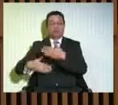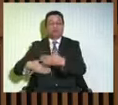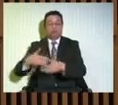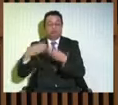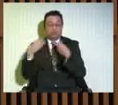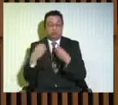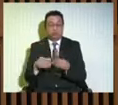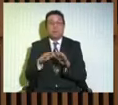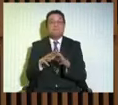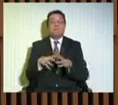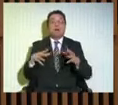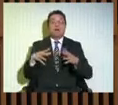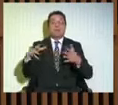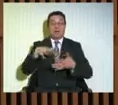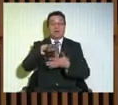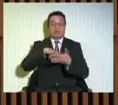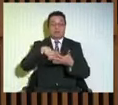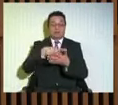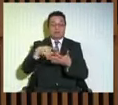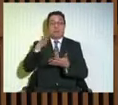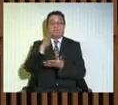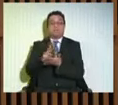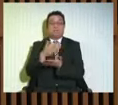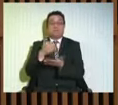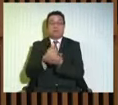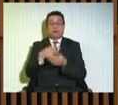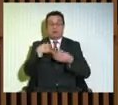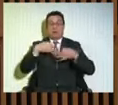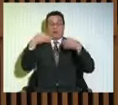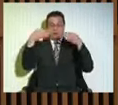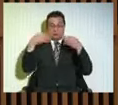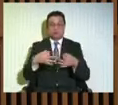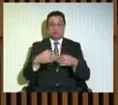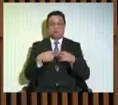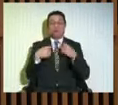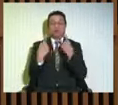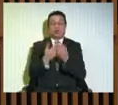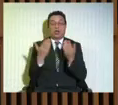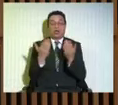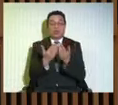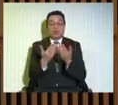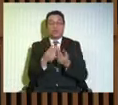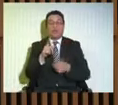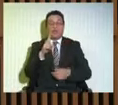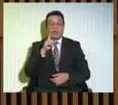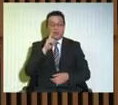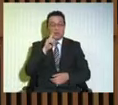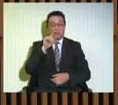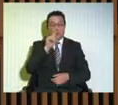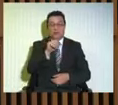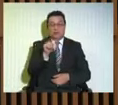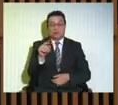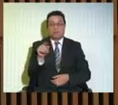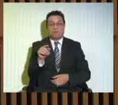tendremos cada vez más planificaciones que nos permitan asegurar que los estudiantes van a tener esto